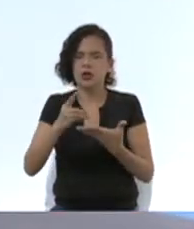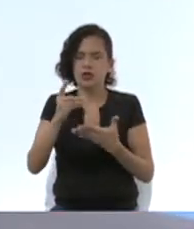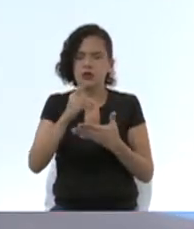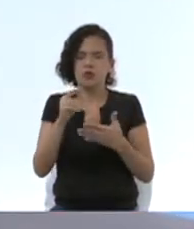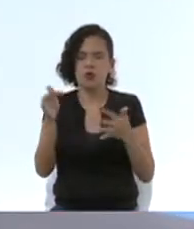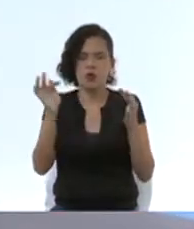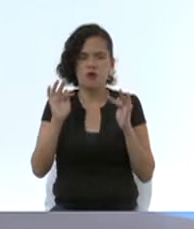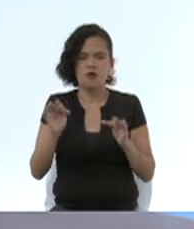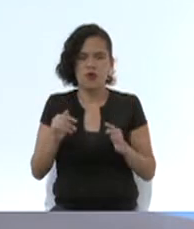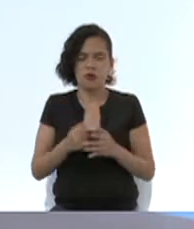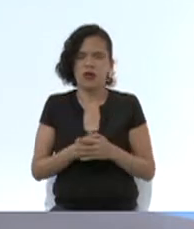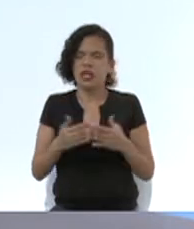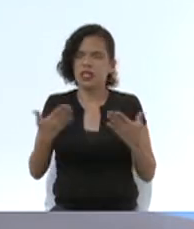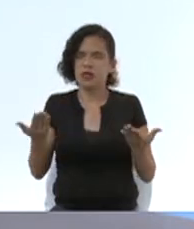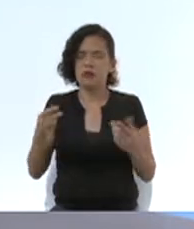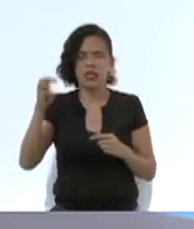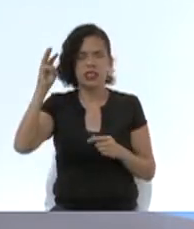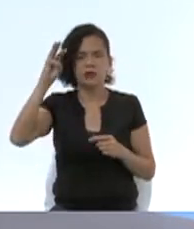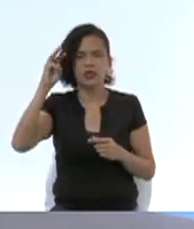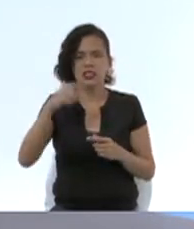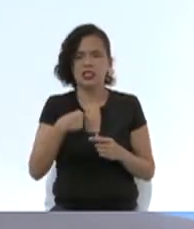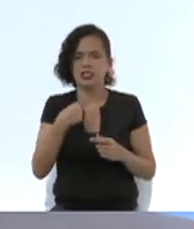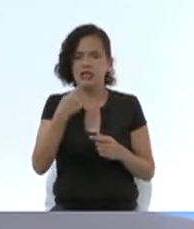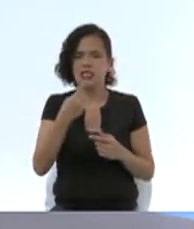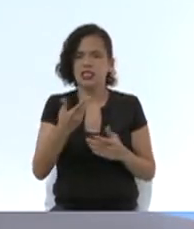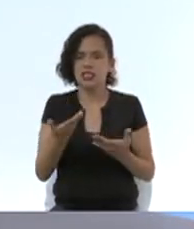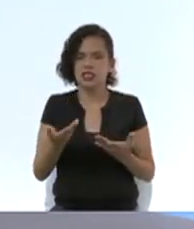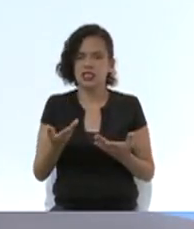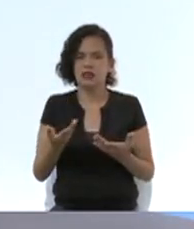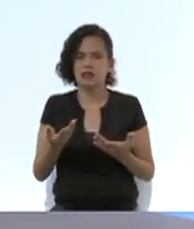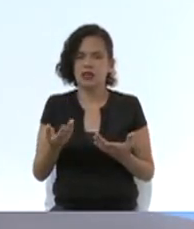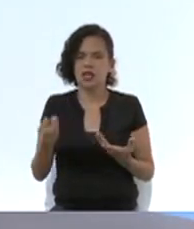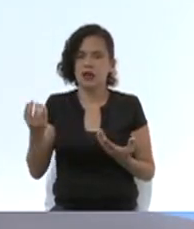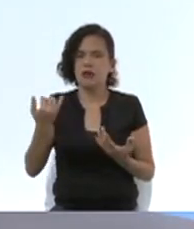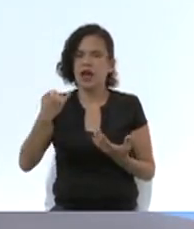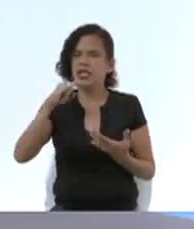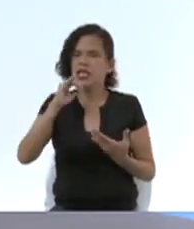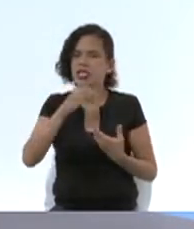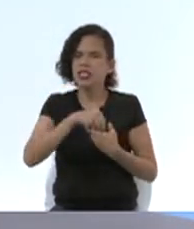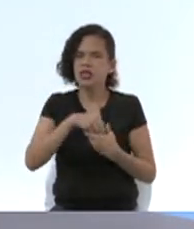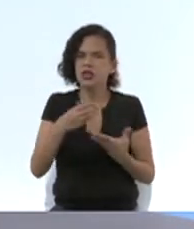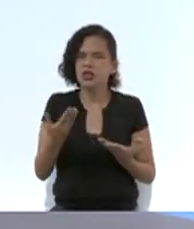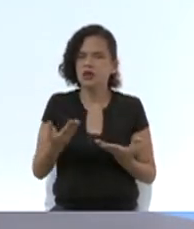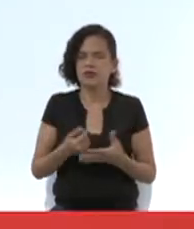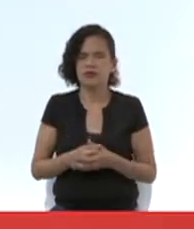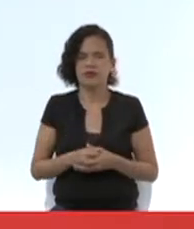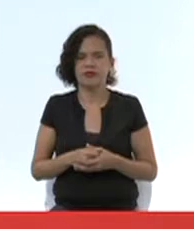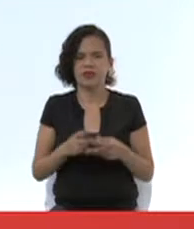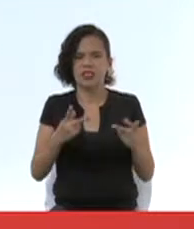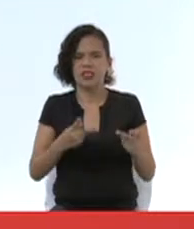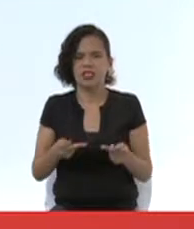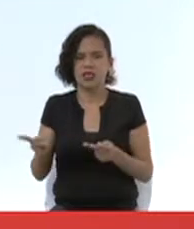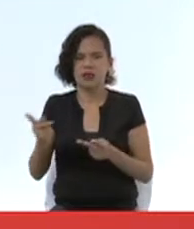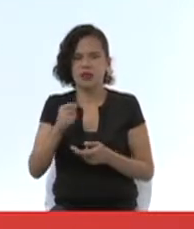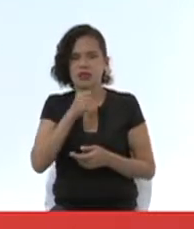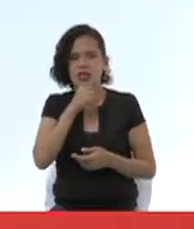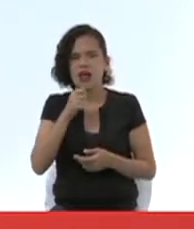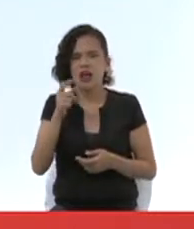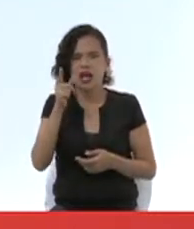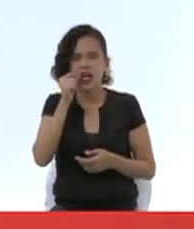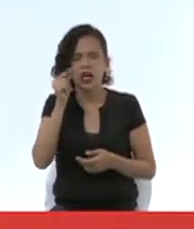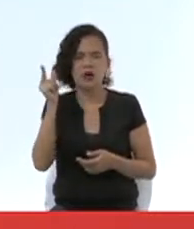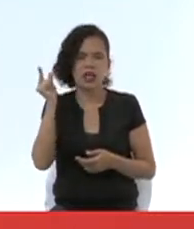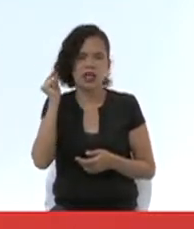ellas. Ajá, ¿qué te parece, maestra Yelixa, si le decimos que va a ir adentro? Adentro, ¿qué te parece si invitas a la abuela o